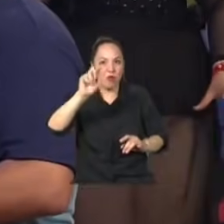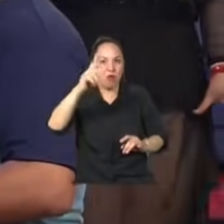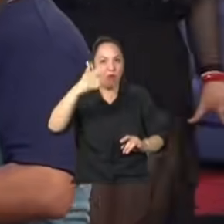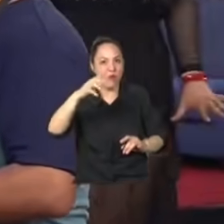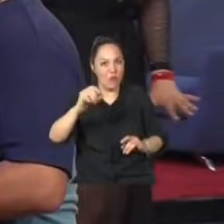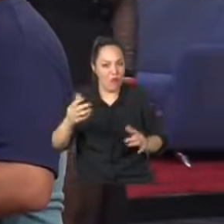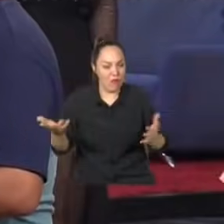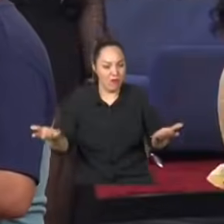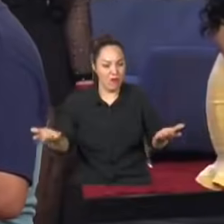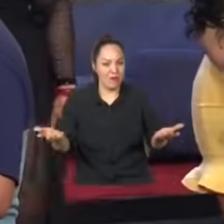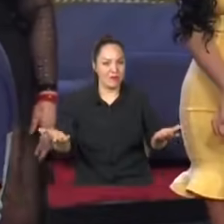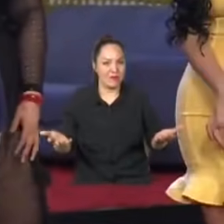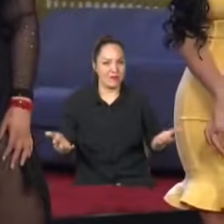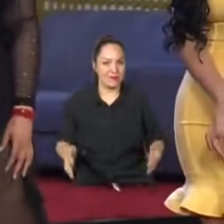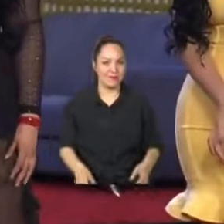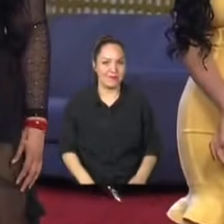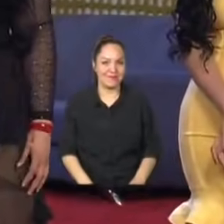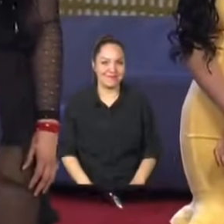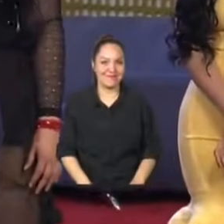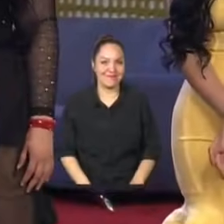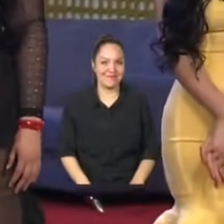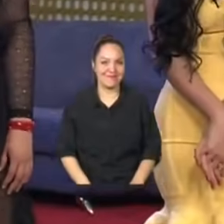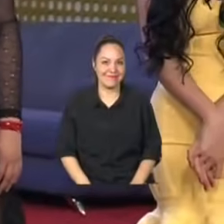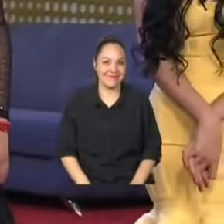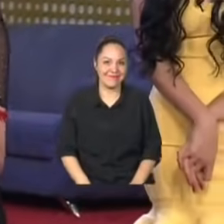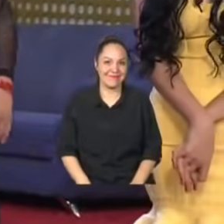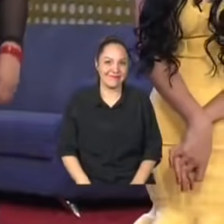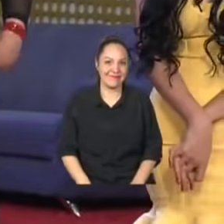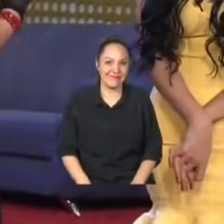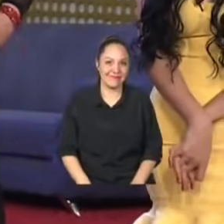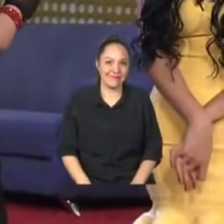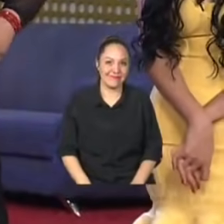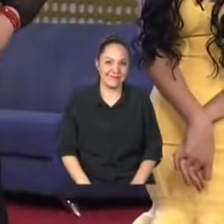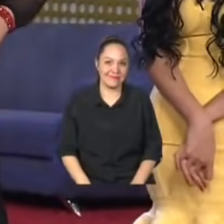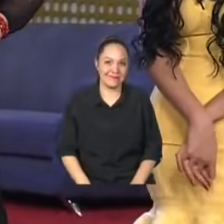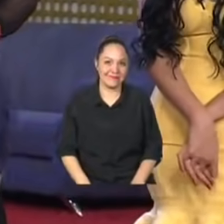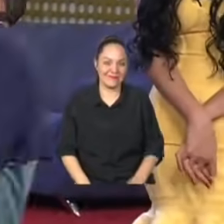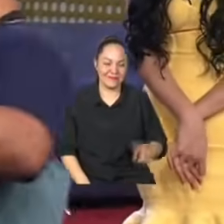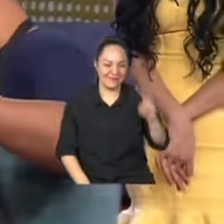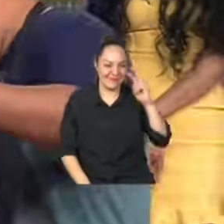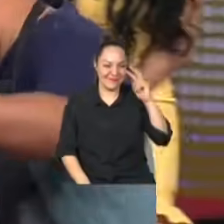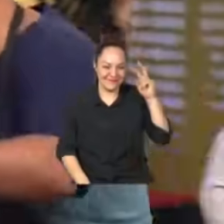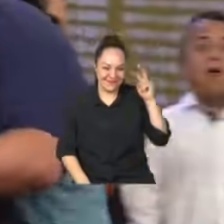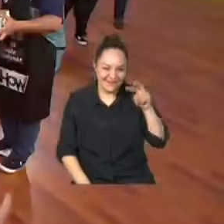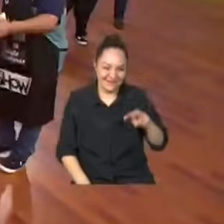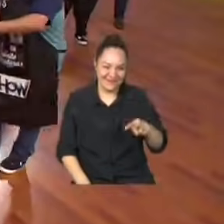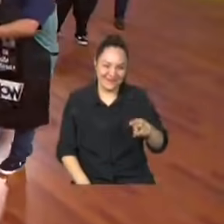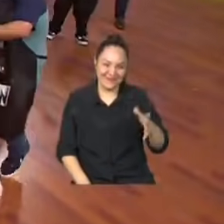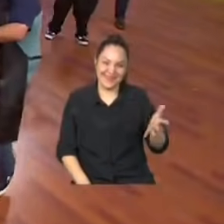pegar en la frente, por favor, no. Déjame tomarte la temperatura. ¡Ay, Juanito! ¡Oh!